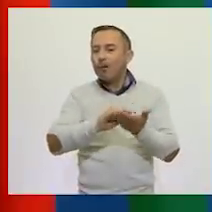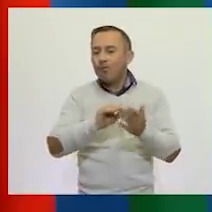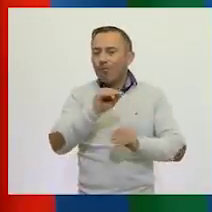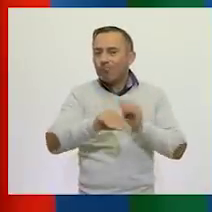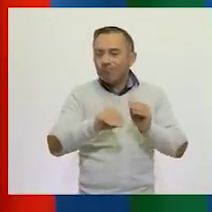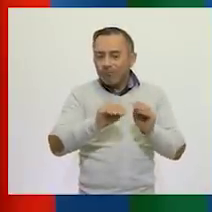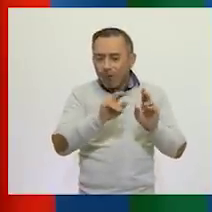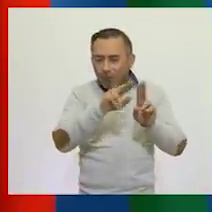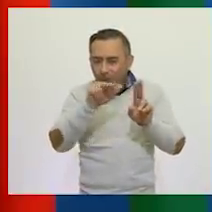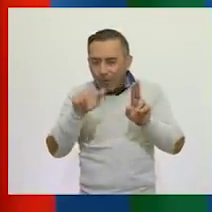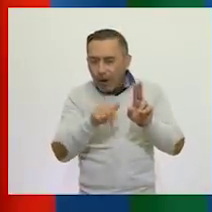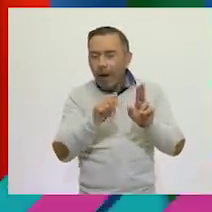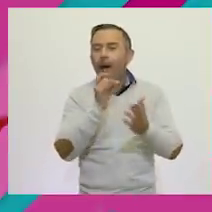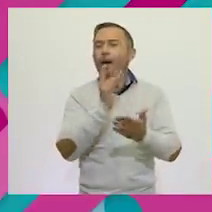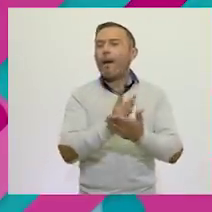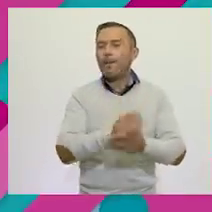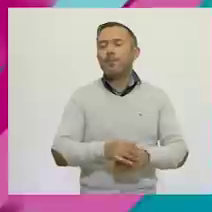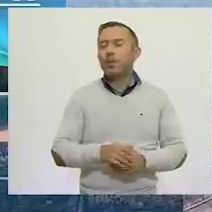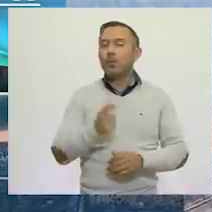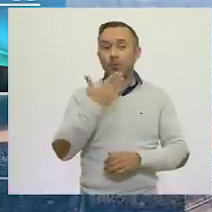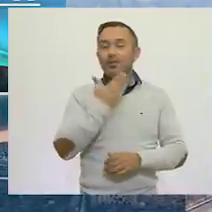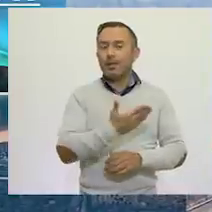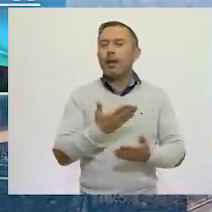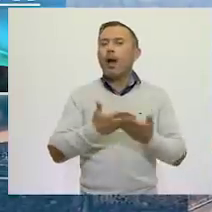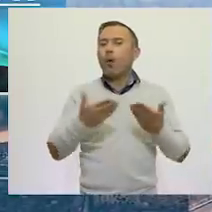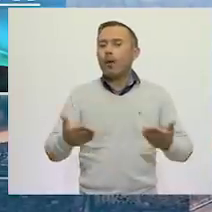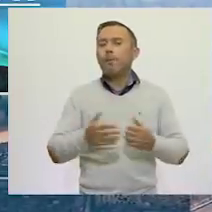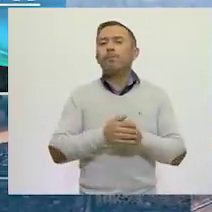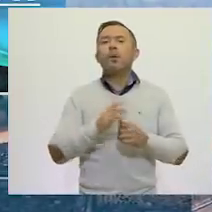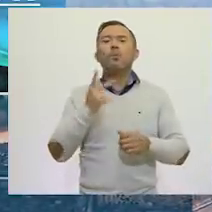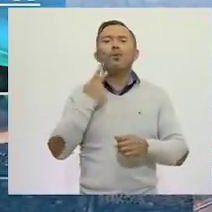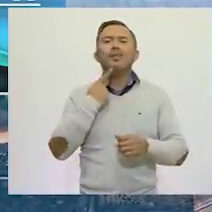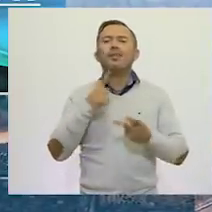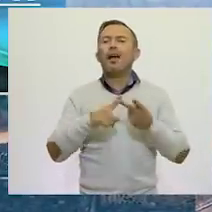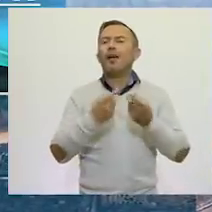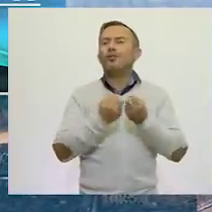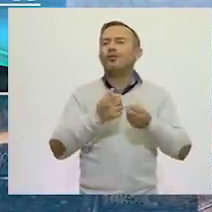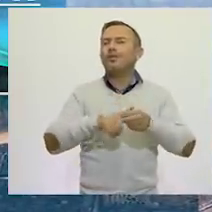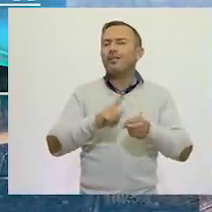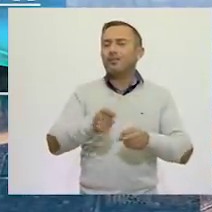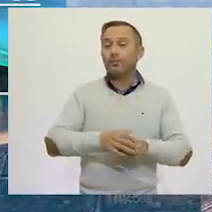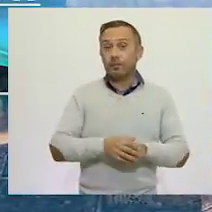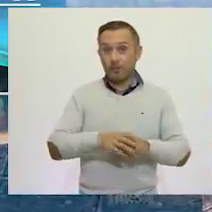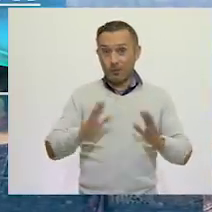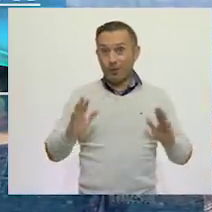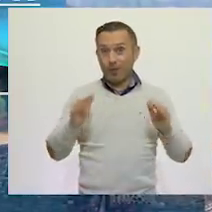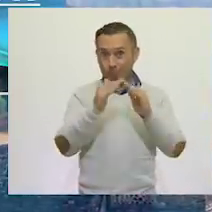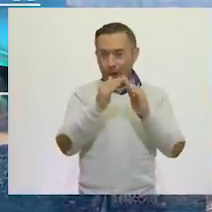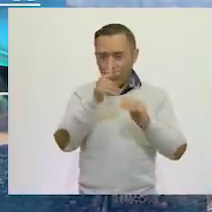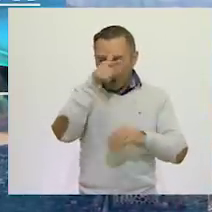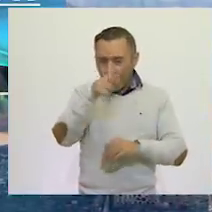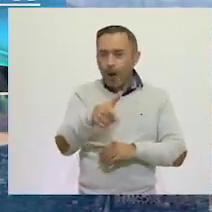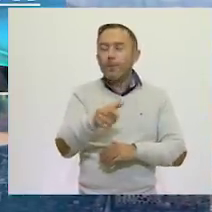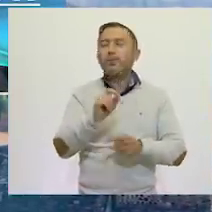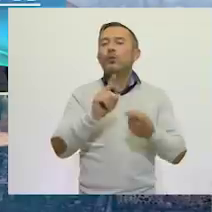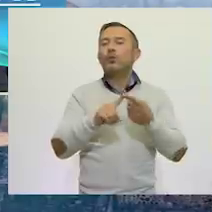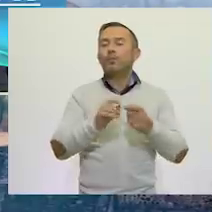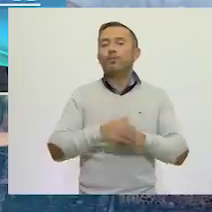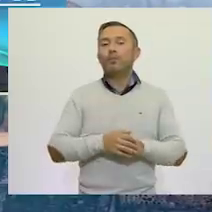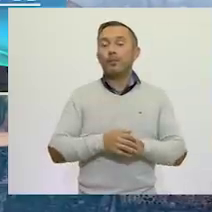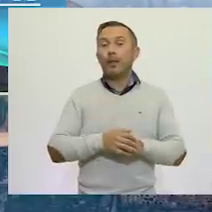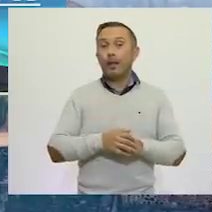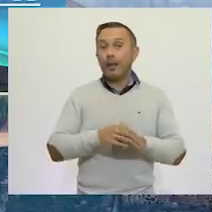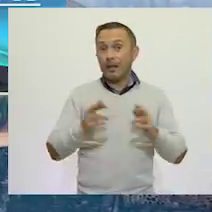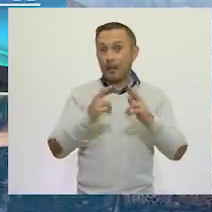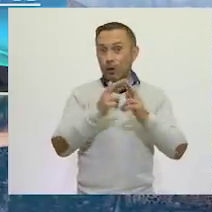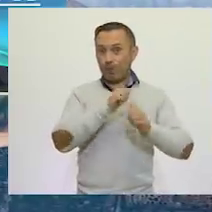ver sus estructuras políticas y sociales. En el caso de Teotihuacán encontramos que 1. Sacerdotes,